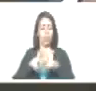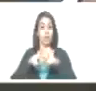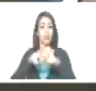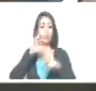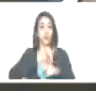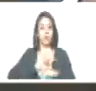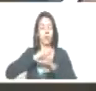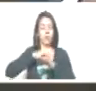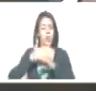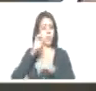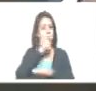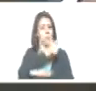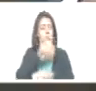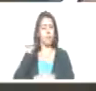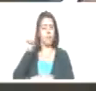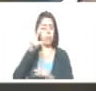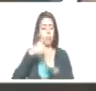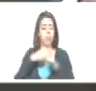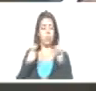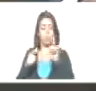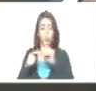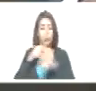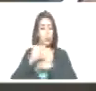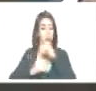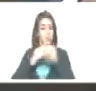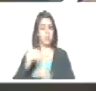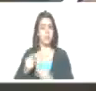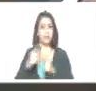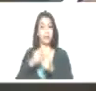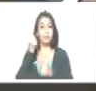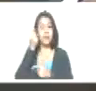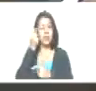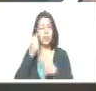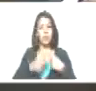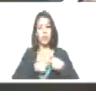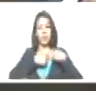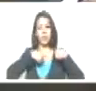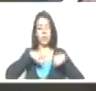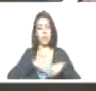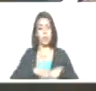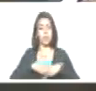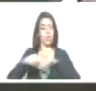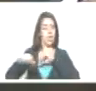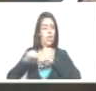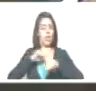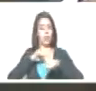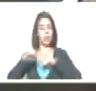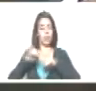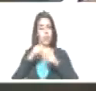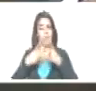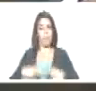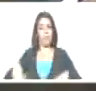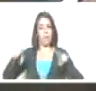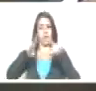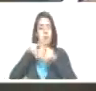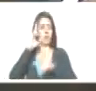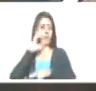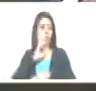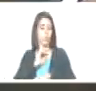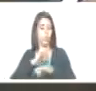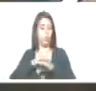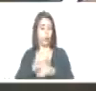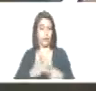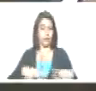pueblo venezolano no le van a sacar ni de su corazón ni de su acción los valores del bolivarianismo y los valores